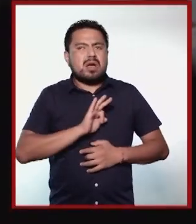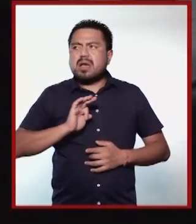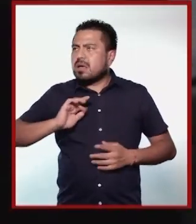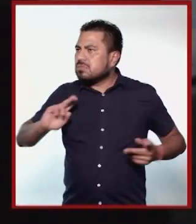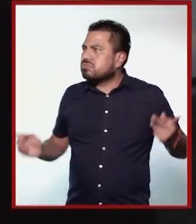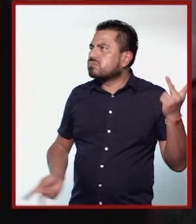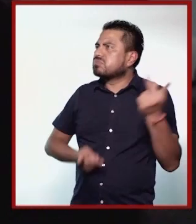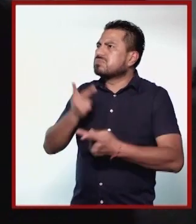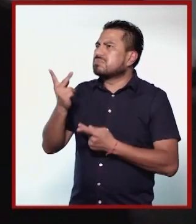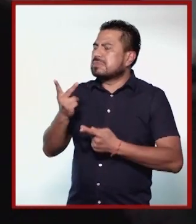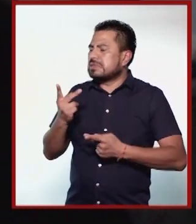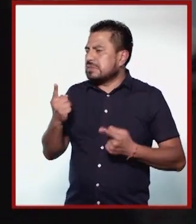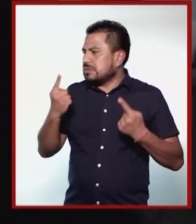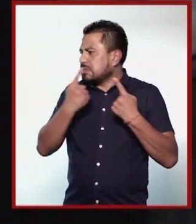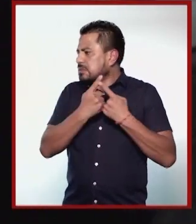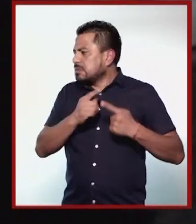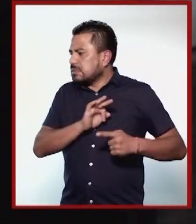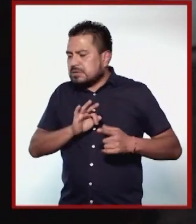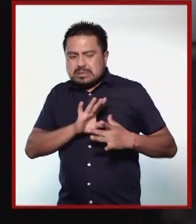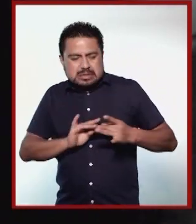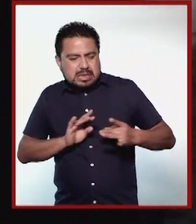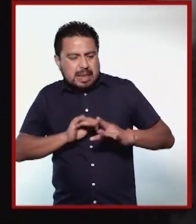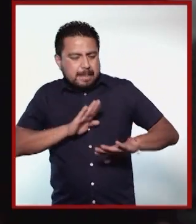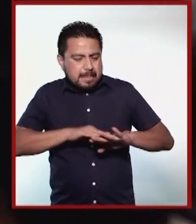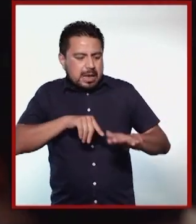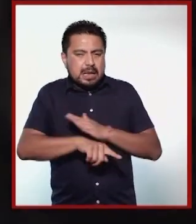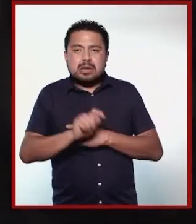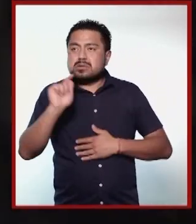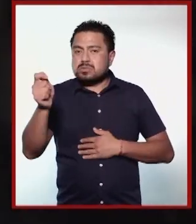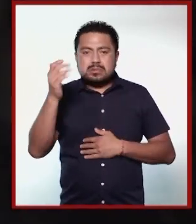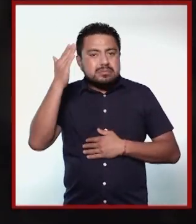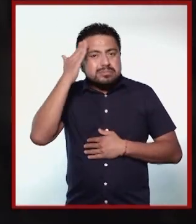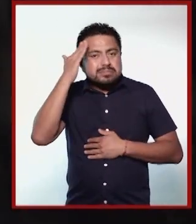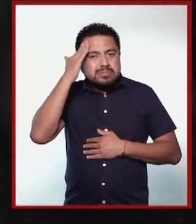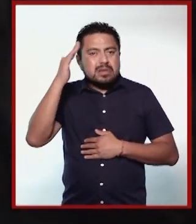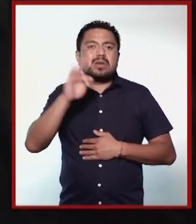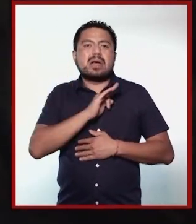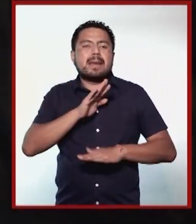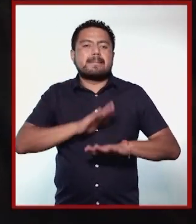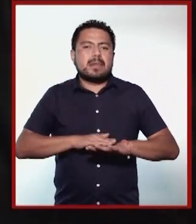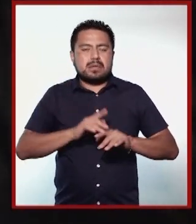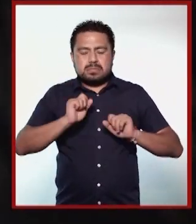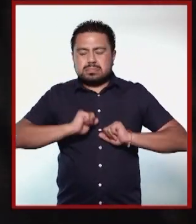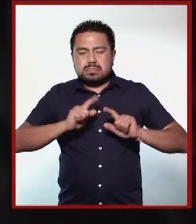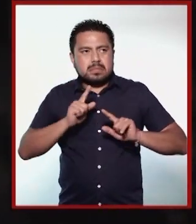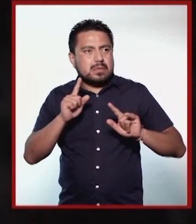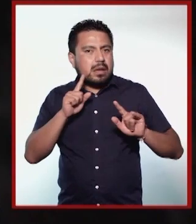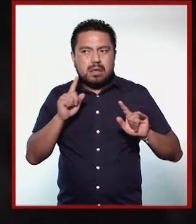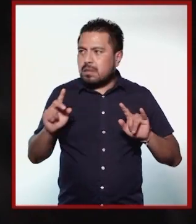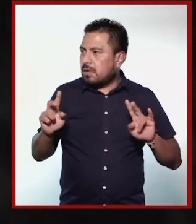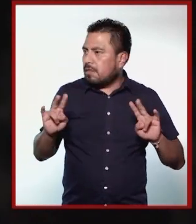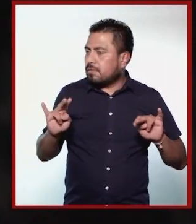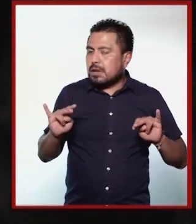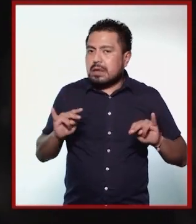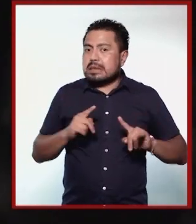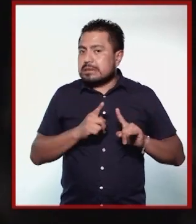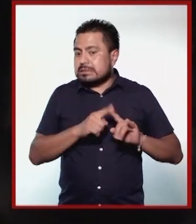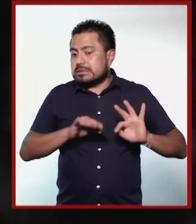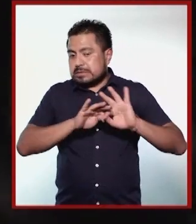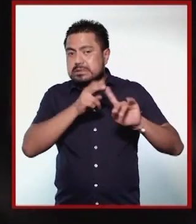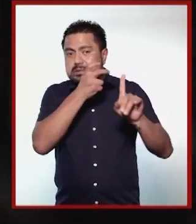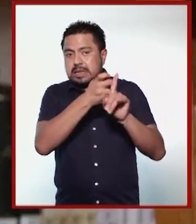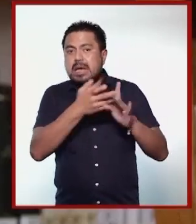preguntas incómodas, hubiera tenido que explicar más y su mente hubiera estado más alerta. Esa es una clave muy